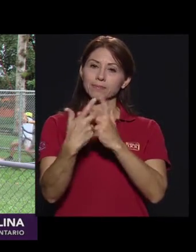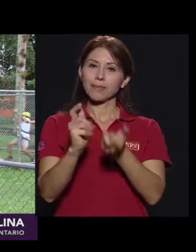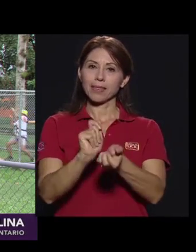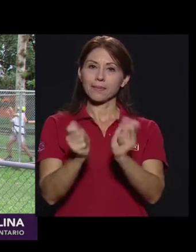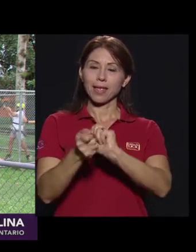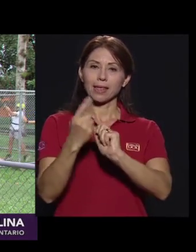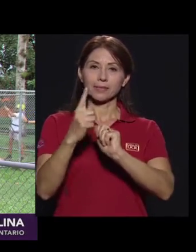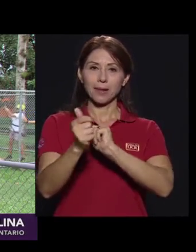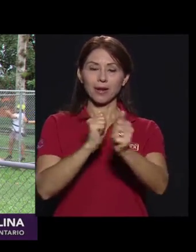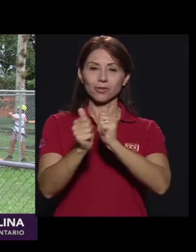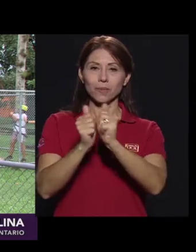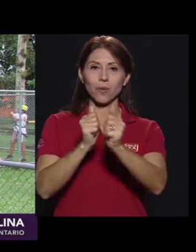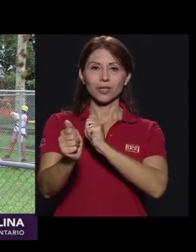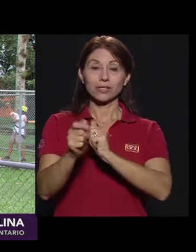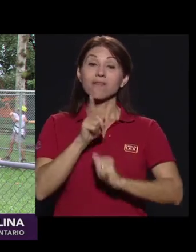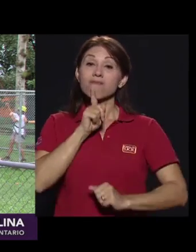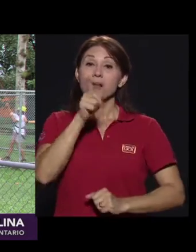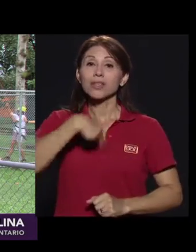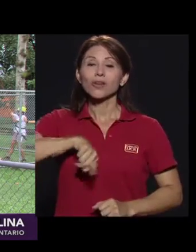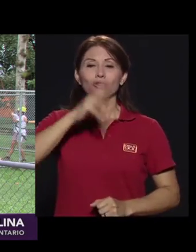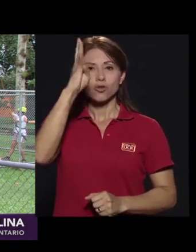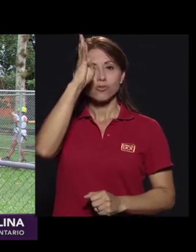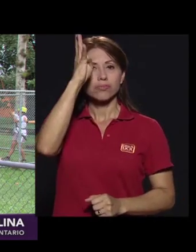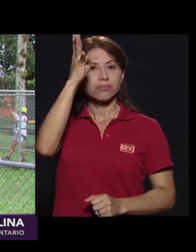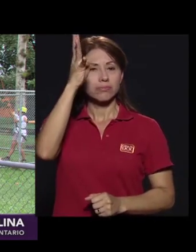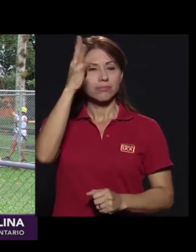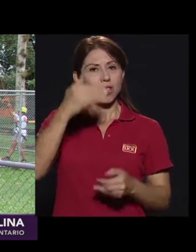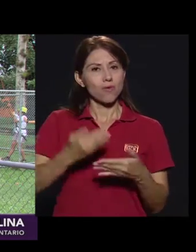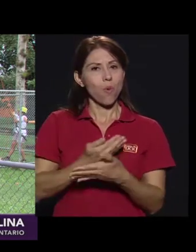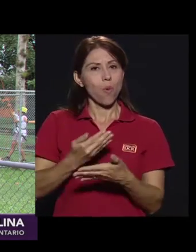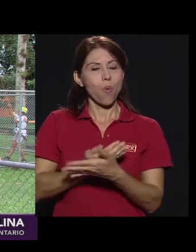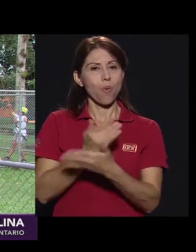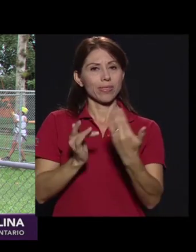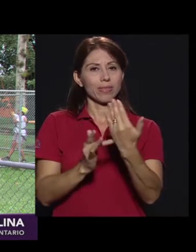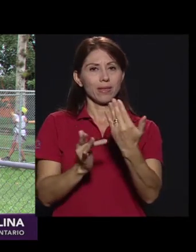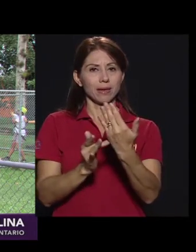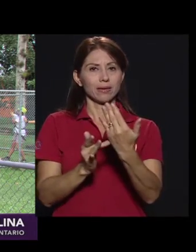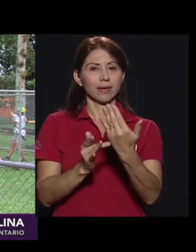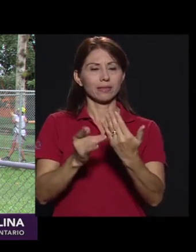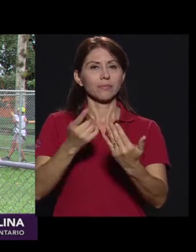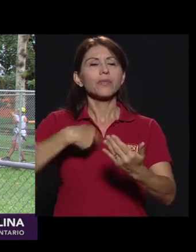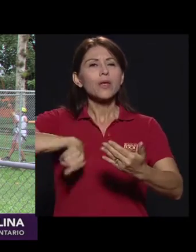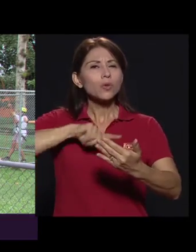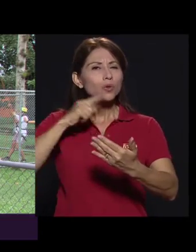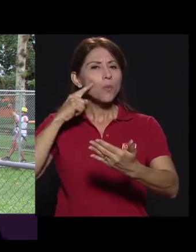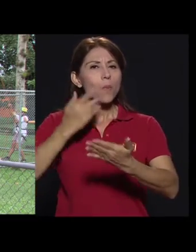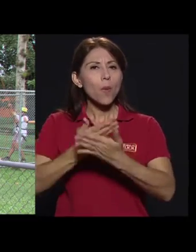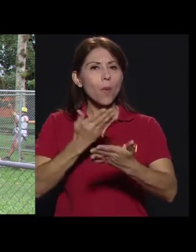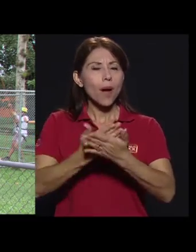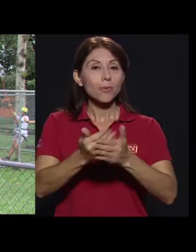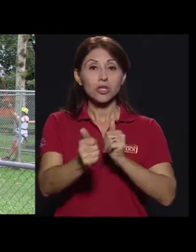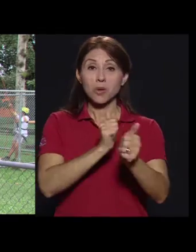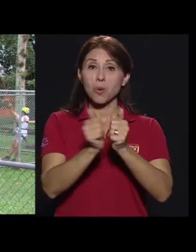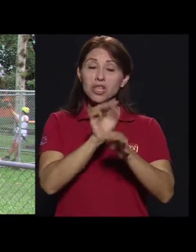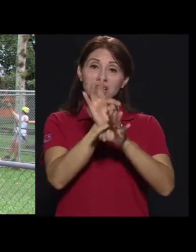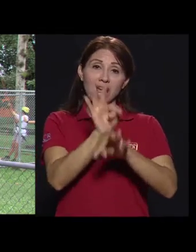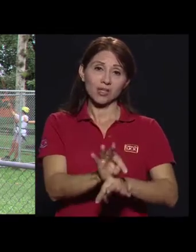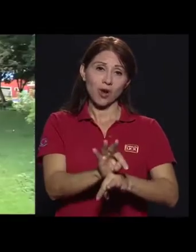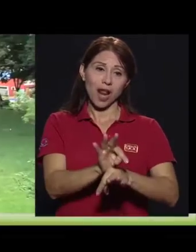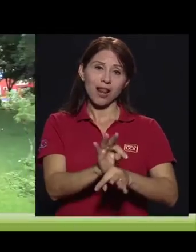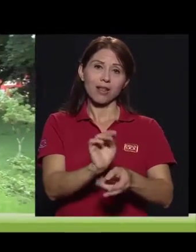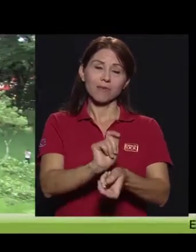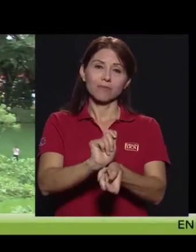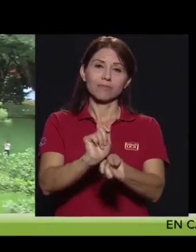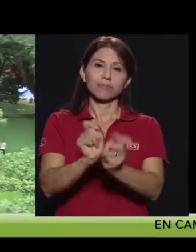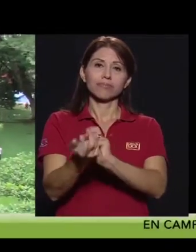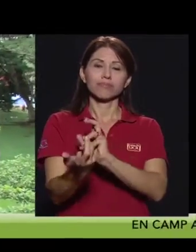deportes, de aquí realmente innovamos. Aquí creamos técnicas, probamos técnicas, tanto deporte tradicional y